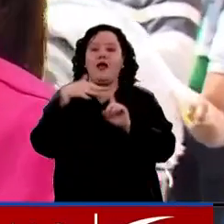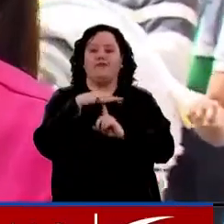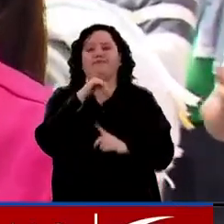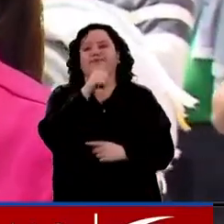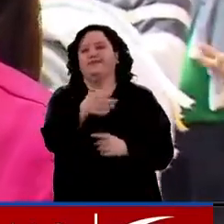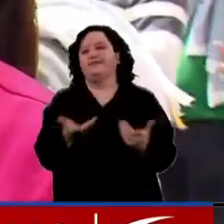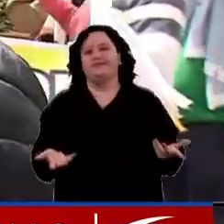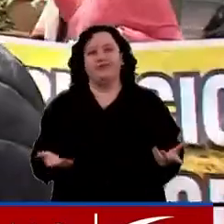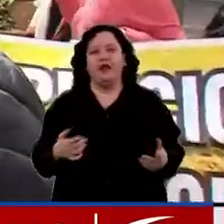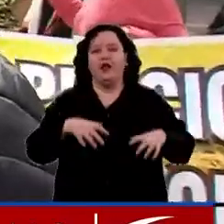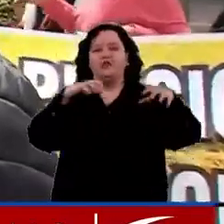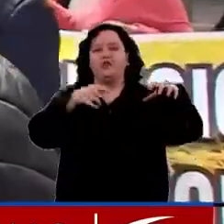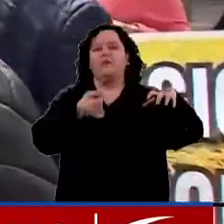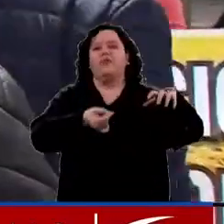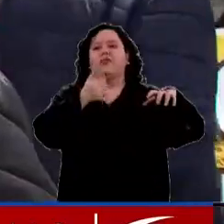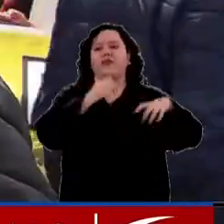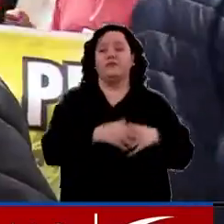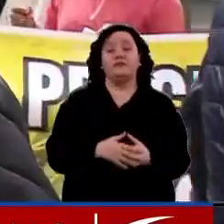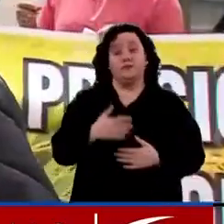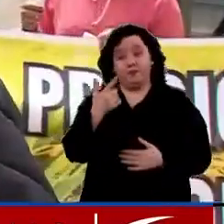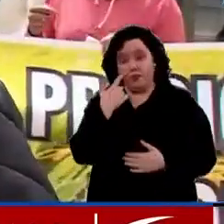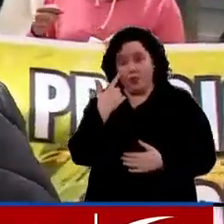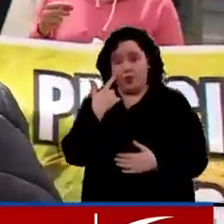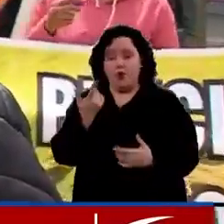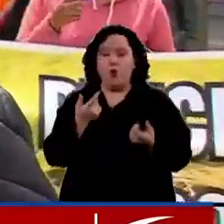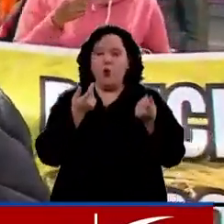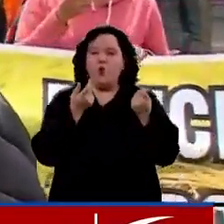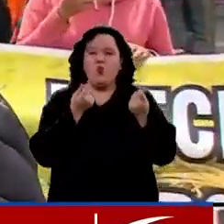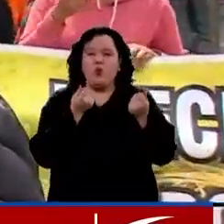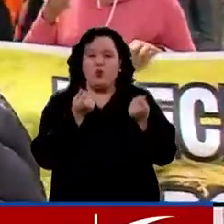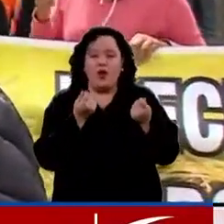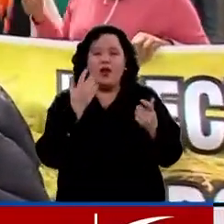decir, casi no llovió. Si no se mantiene el precio